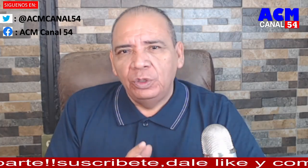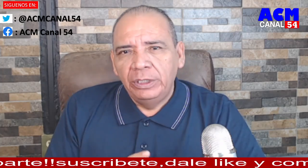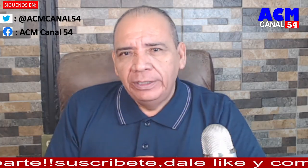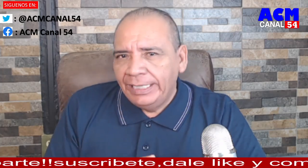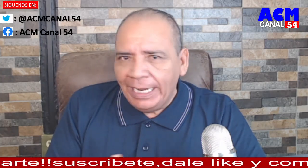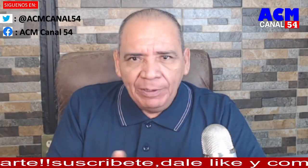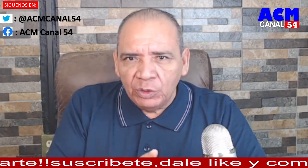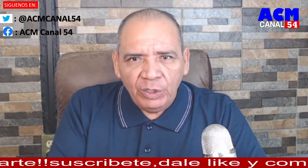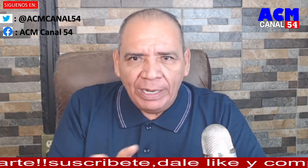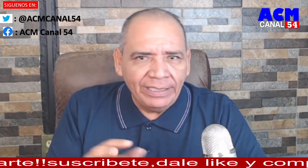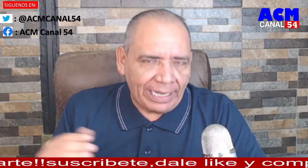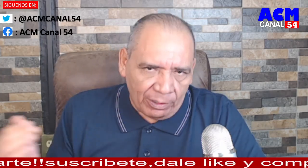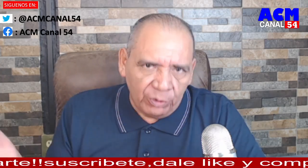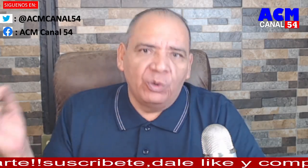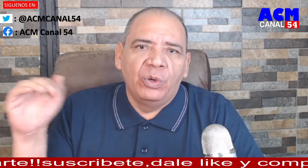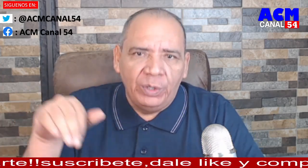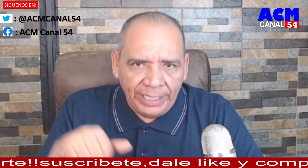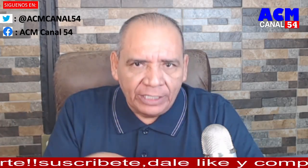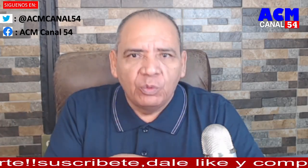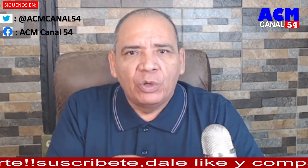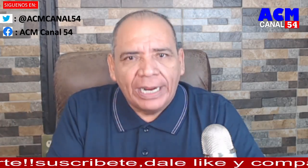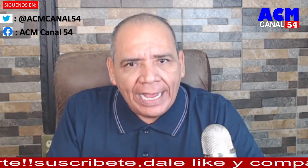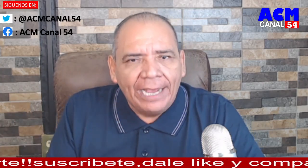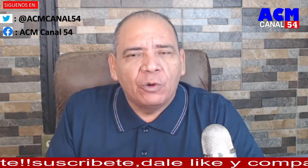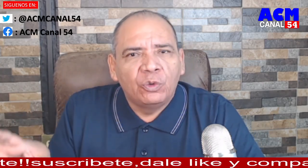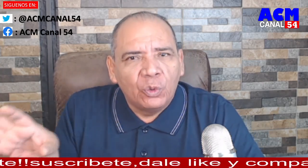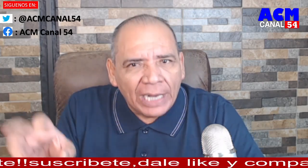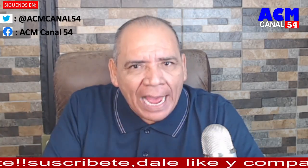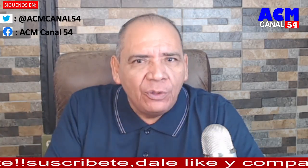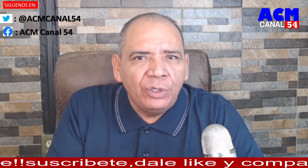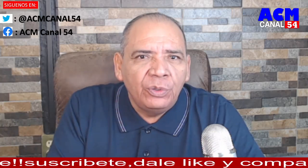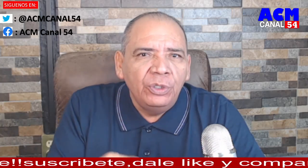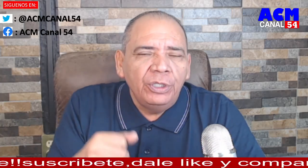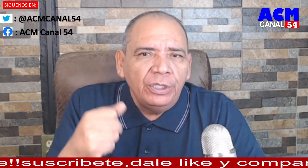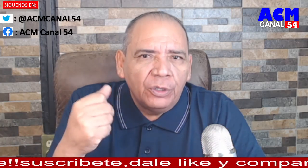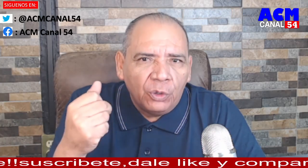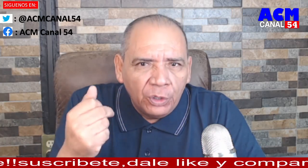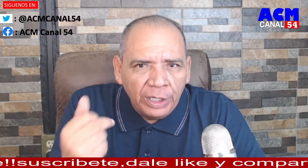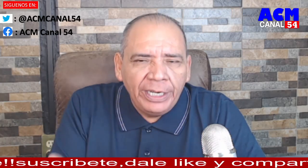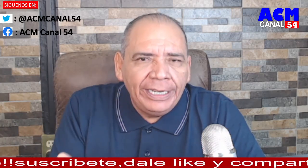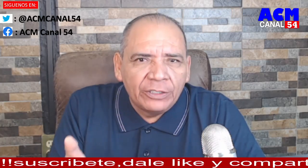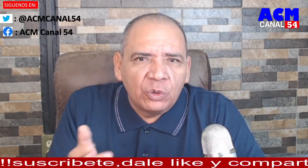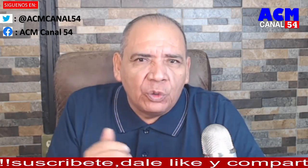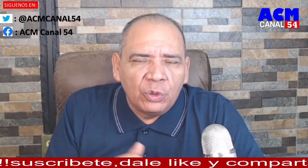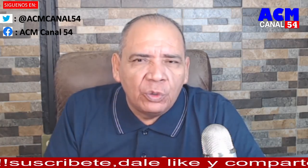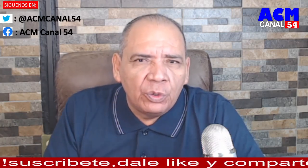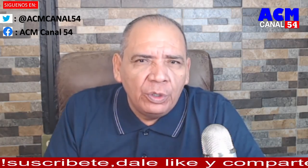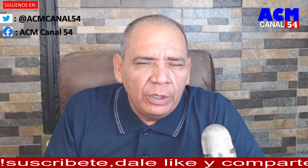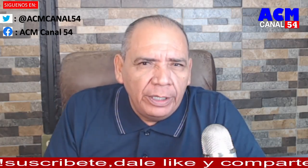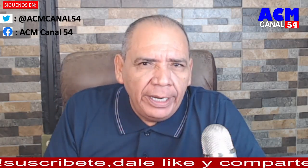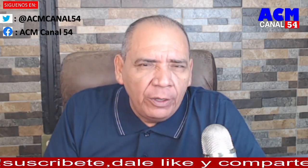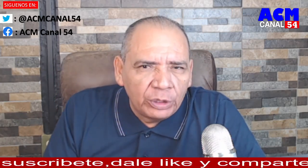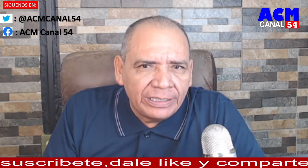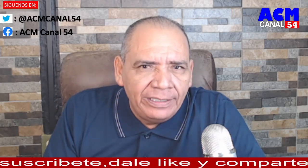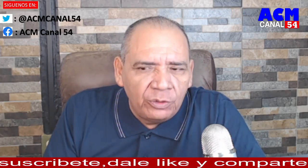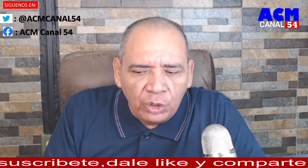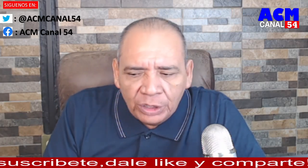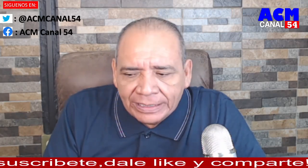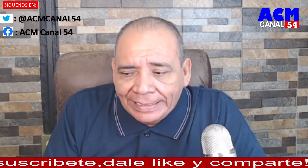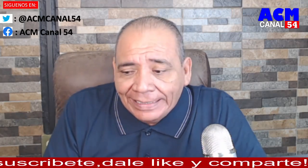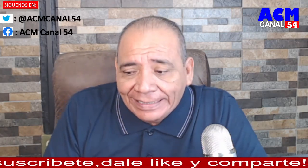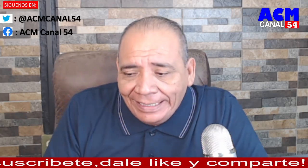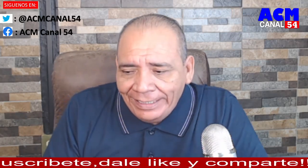cierto, déjame los 50, yo ingreso por acá con don Claudio, con ingreso con otras